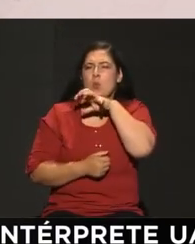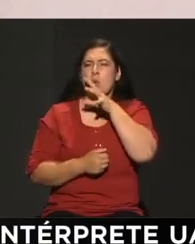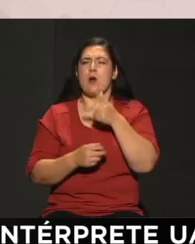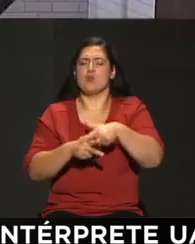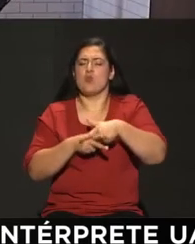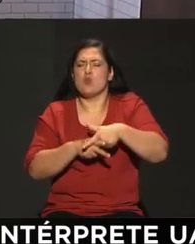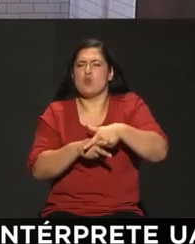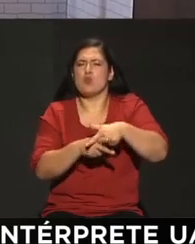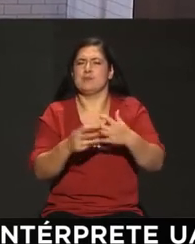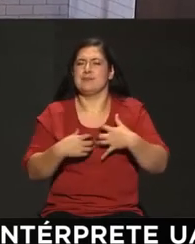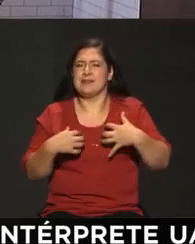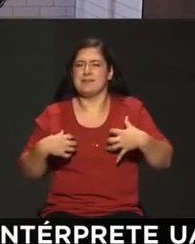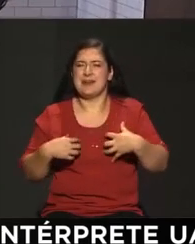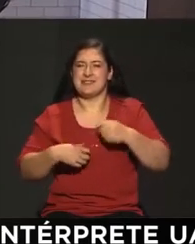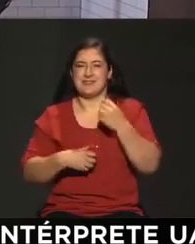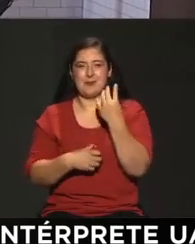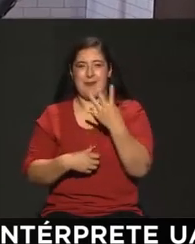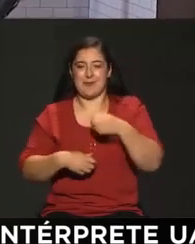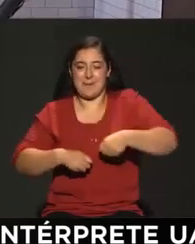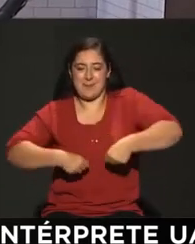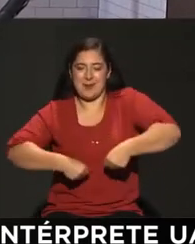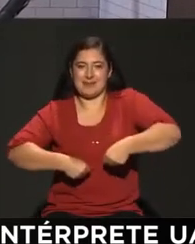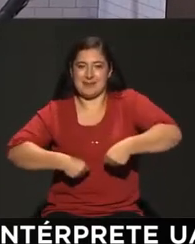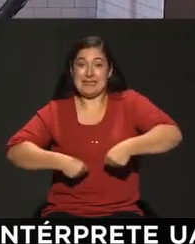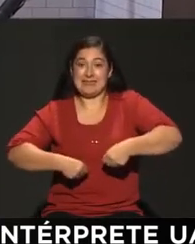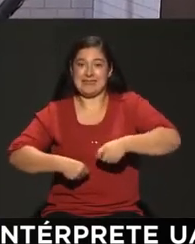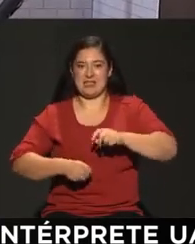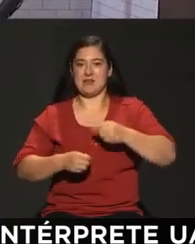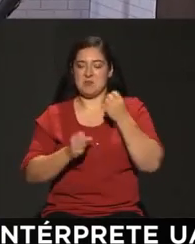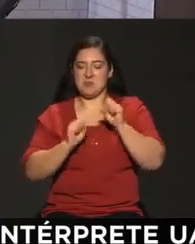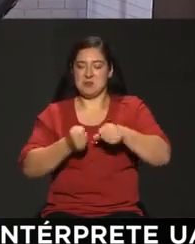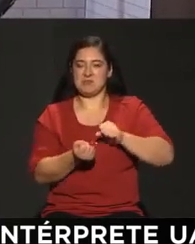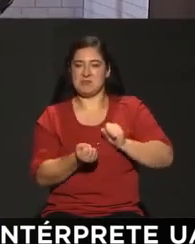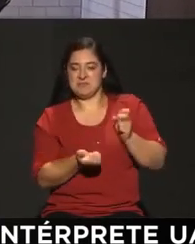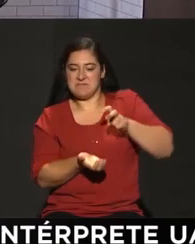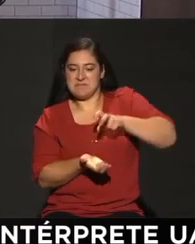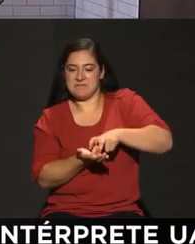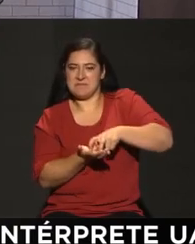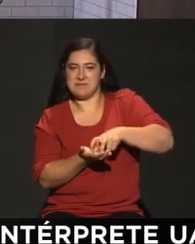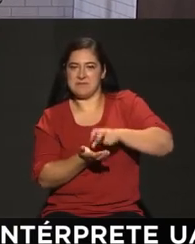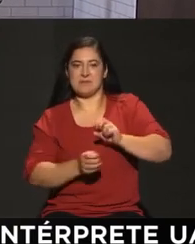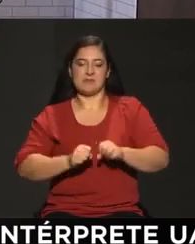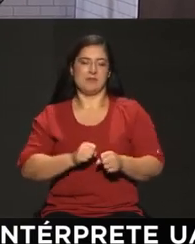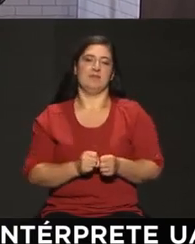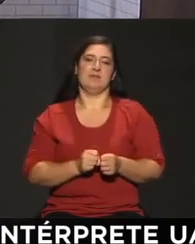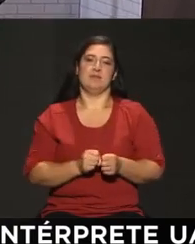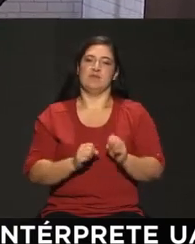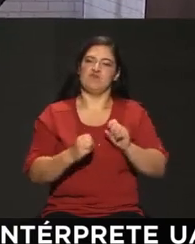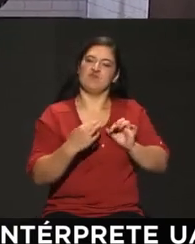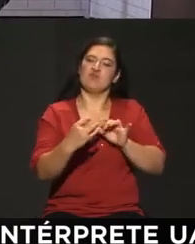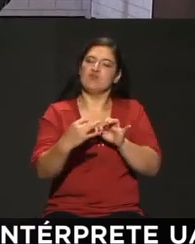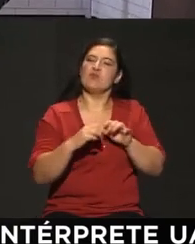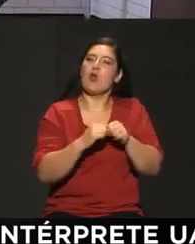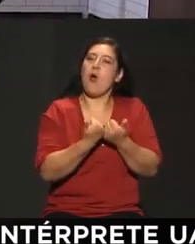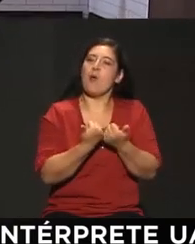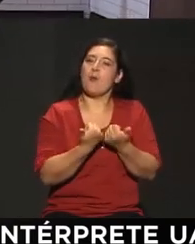caballitos, los animalitos que se mueven en cuatro patas, los podemos representar en esta posición. Bueno, ¿cómo va a ser nuestro combate?